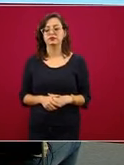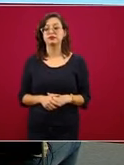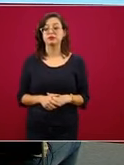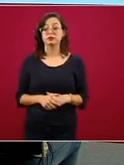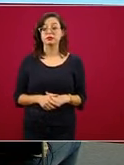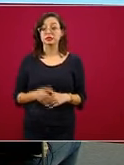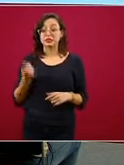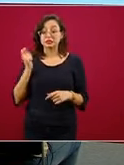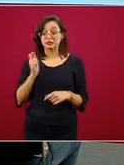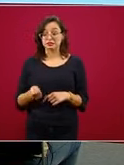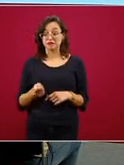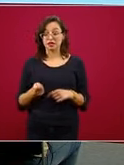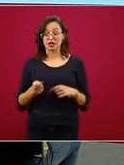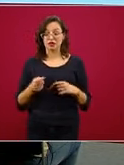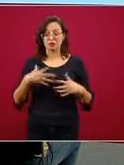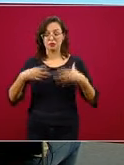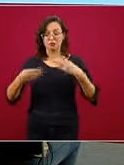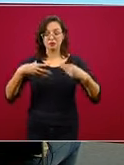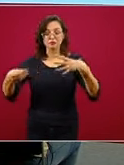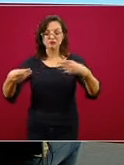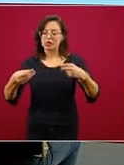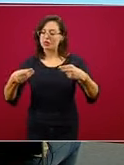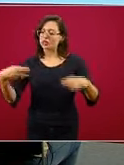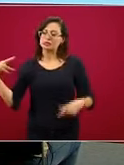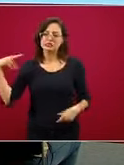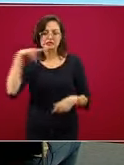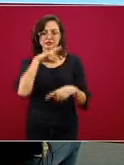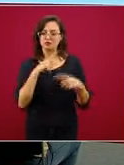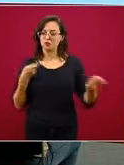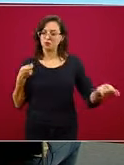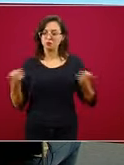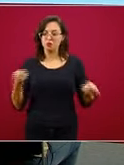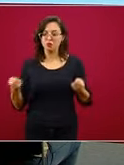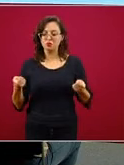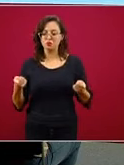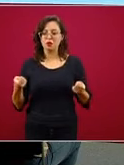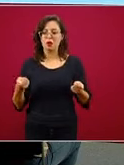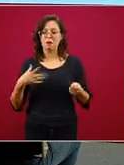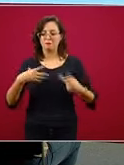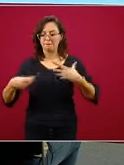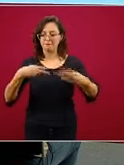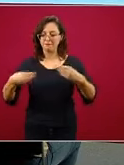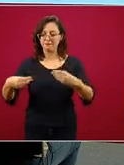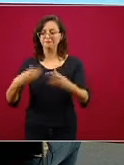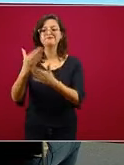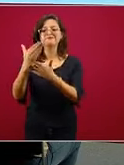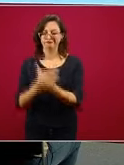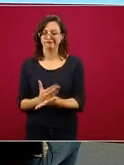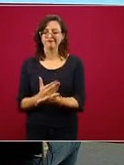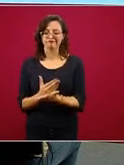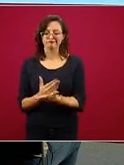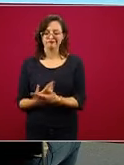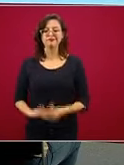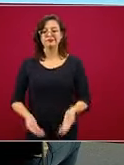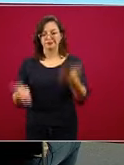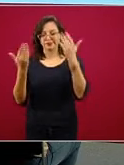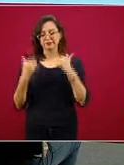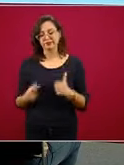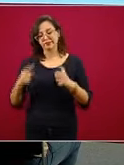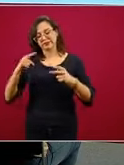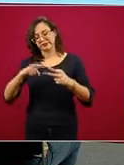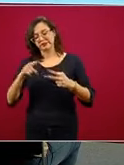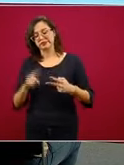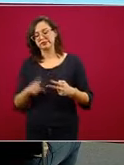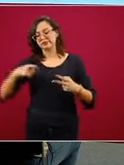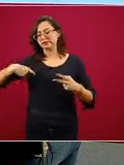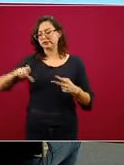una respuesta rápida ante un fenómeno epidémico, cosecha los resultados. Veamos los 2 estados adicionales que